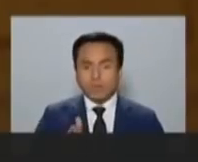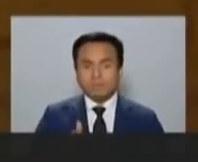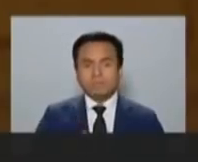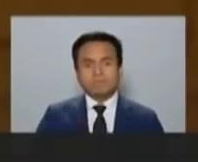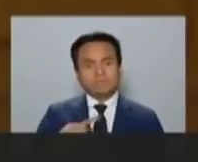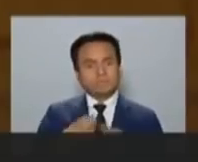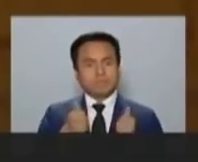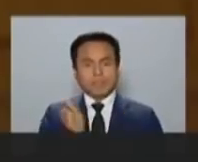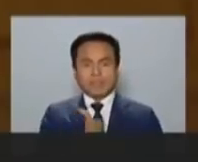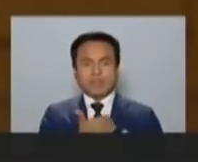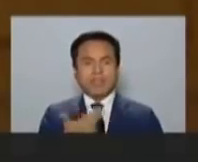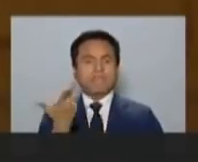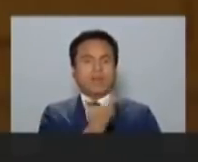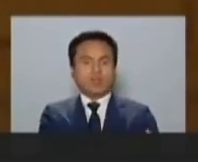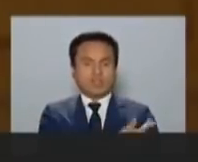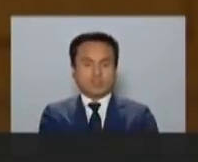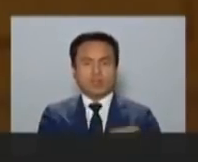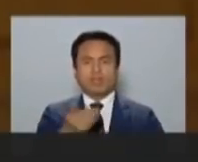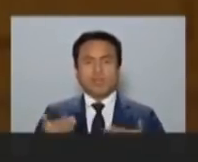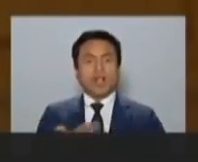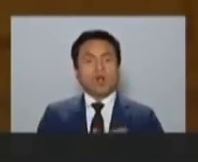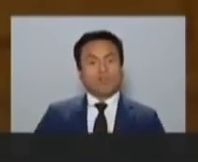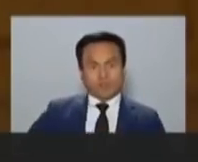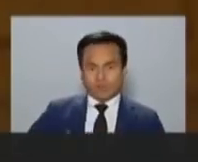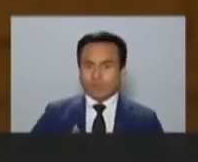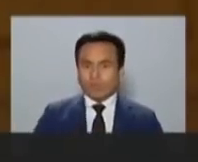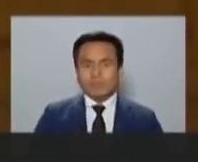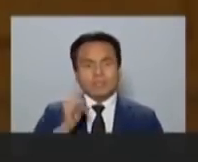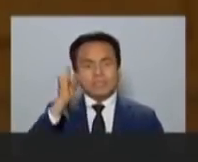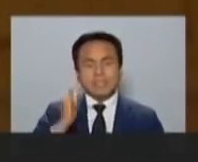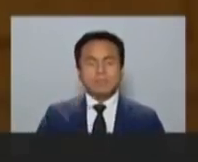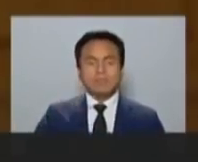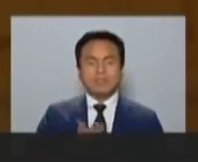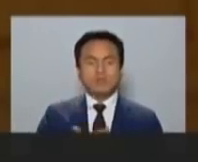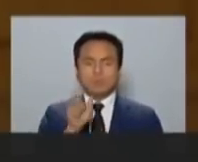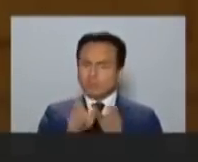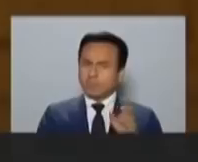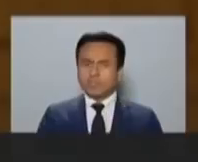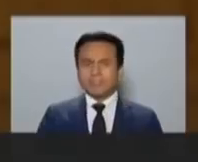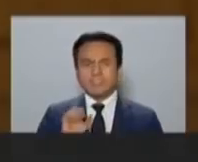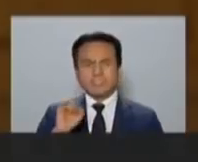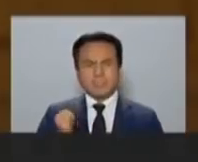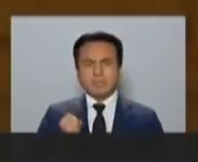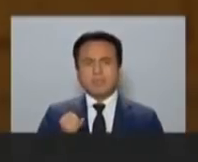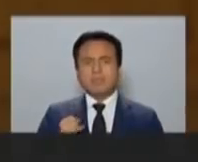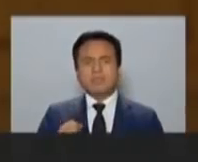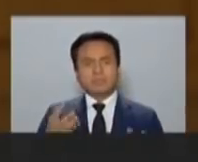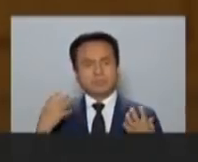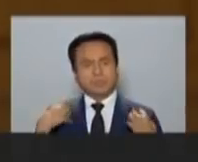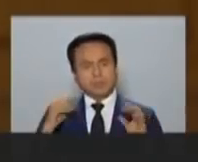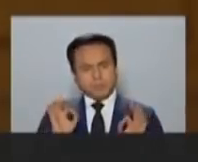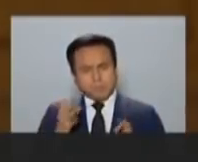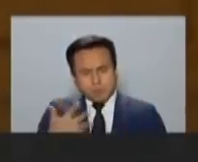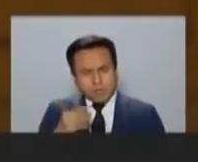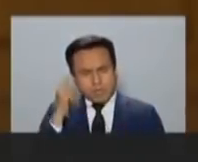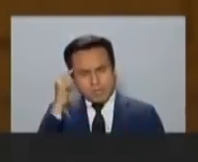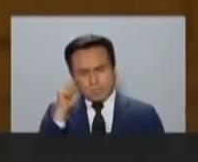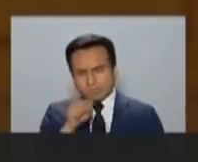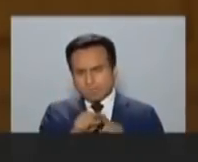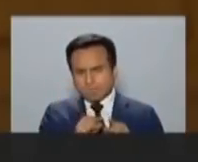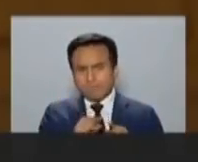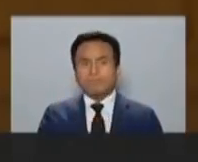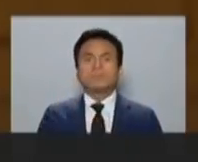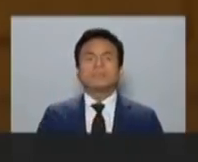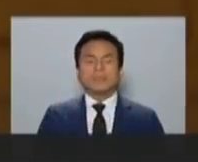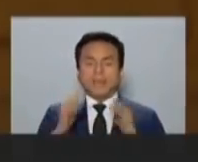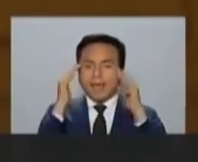la coalición que nos apoya. Nosotros le presentamos un programa a la ciudadanía y ese es nuestro vínculo con la gente en Chile. Conversamos con el